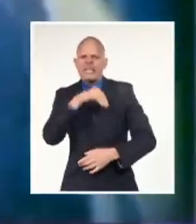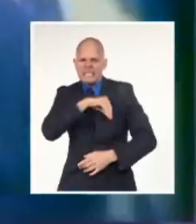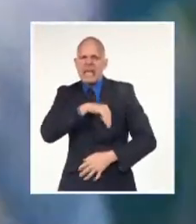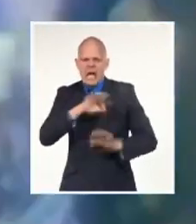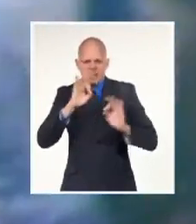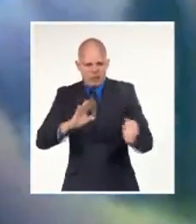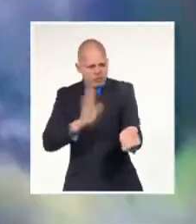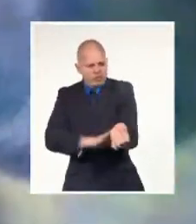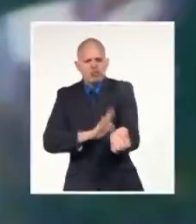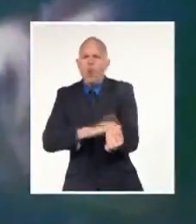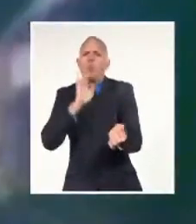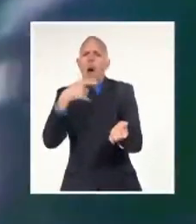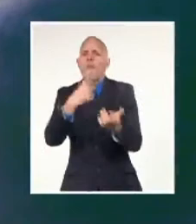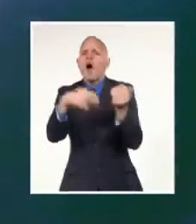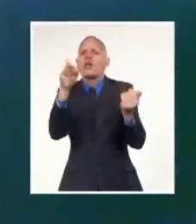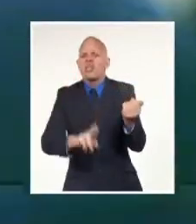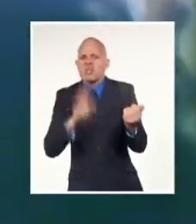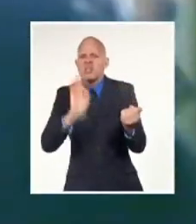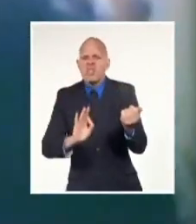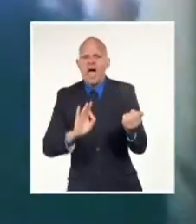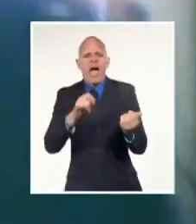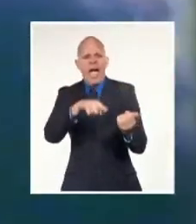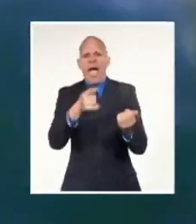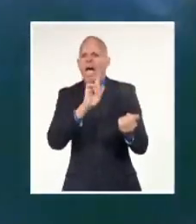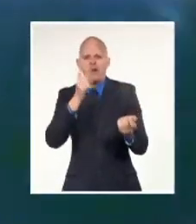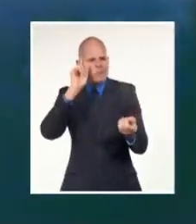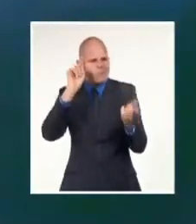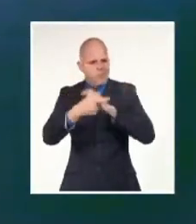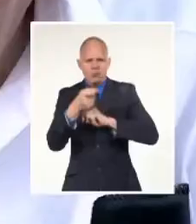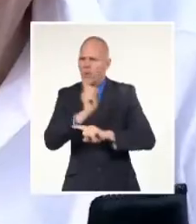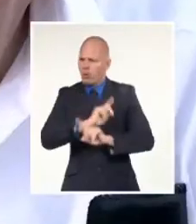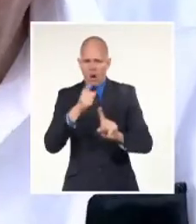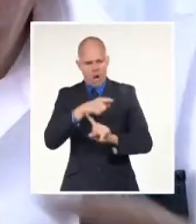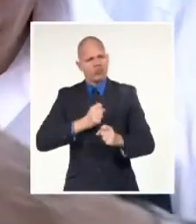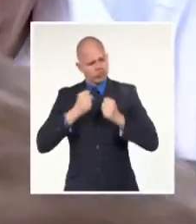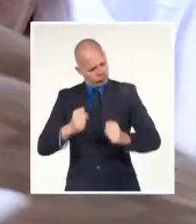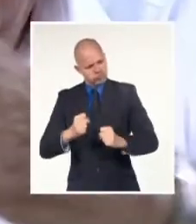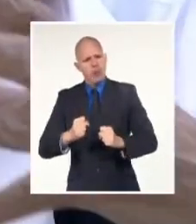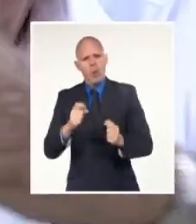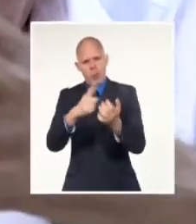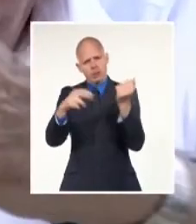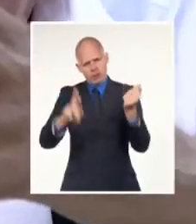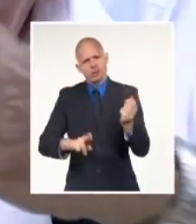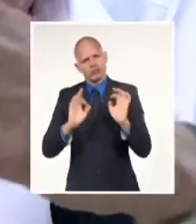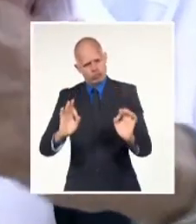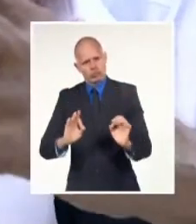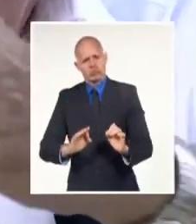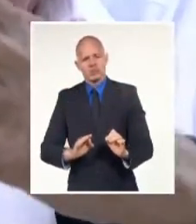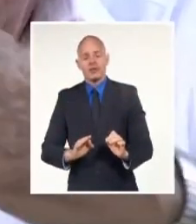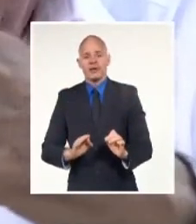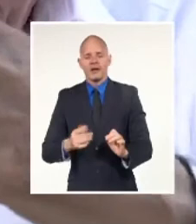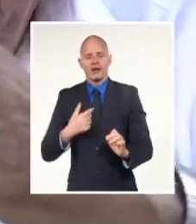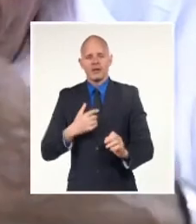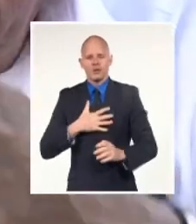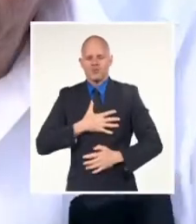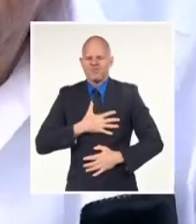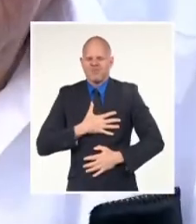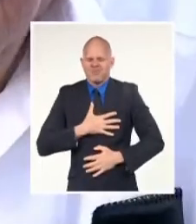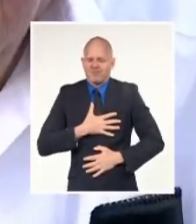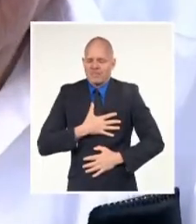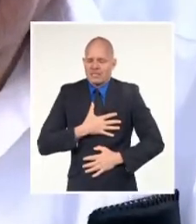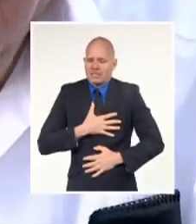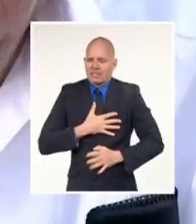había mutilado ni la identidad ni el corazón. Y sentí esa